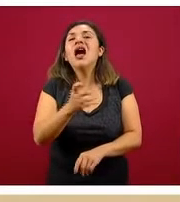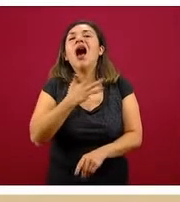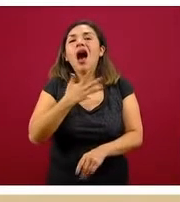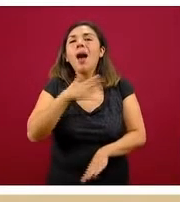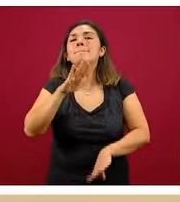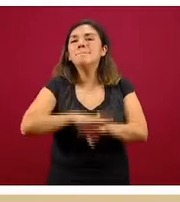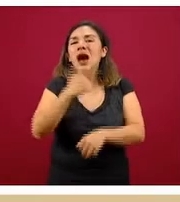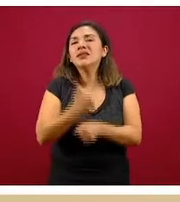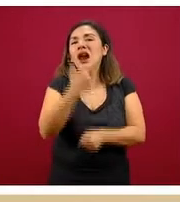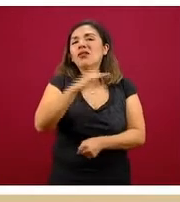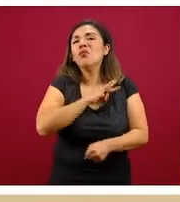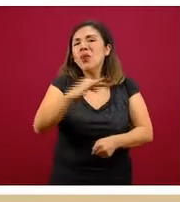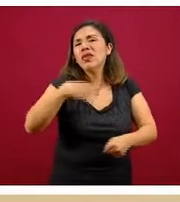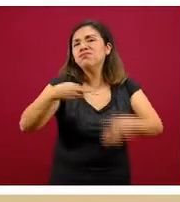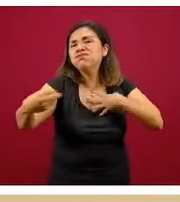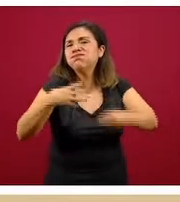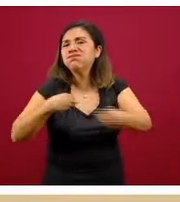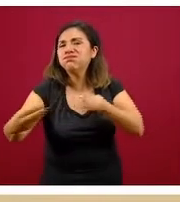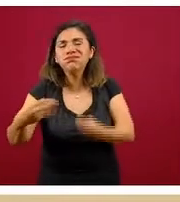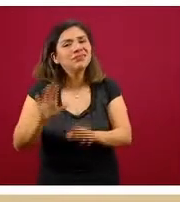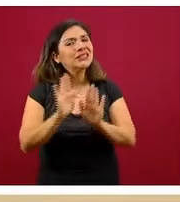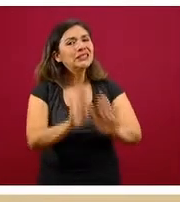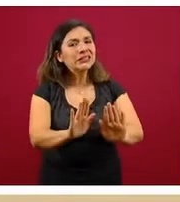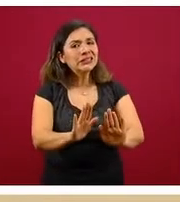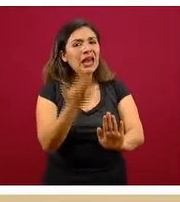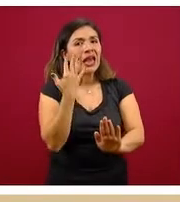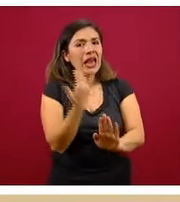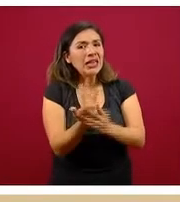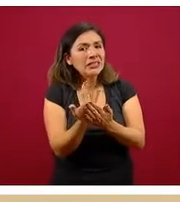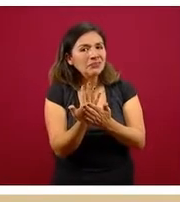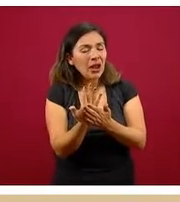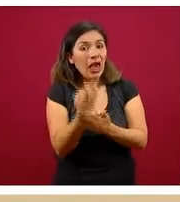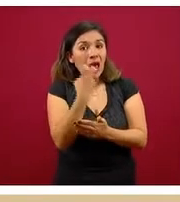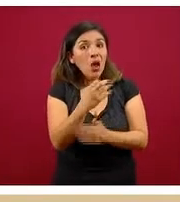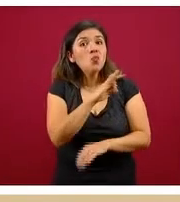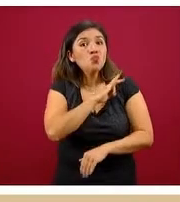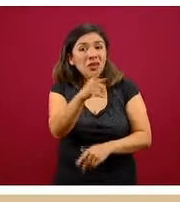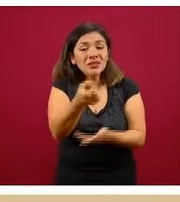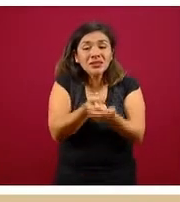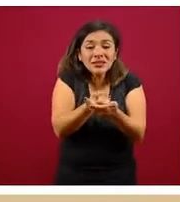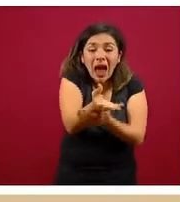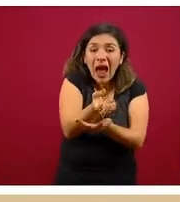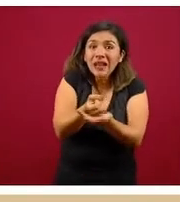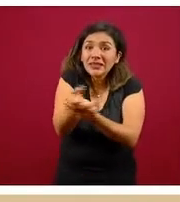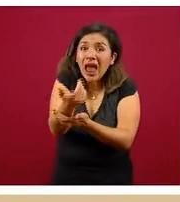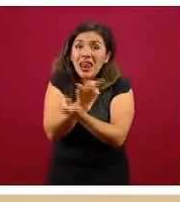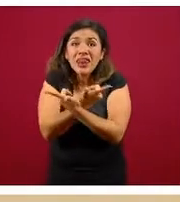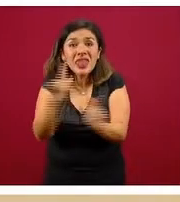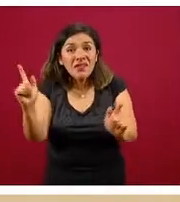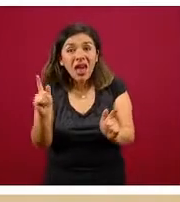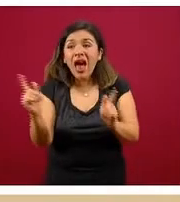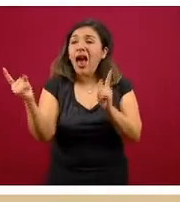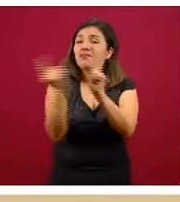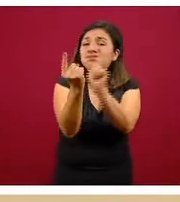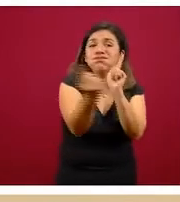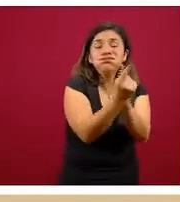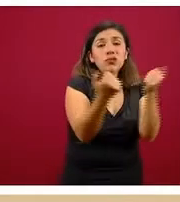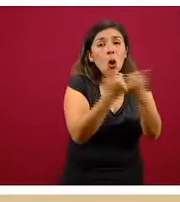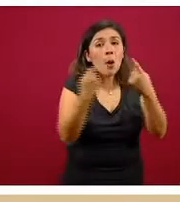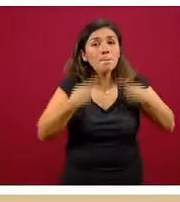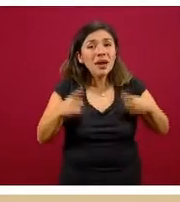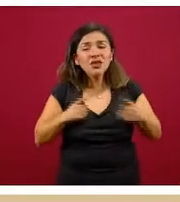precisamente generan un riesgo máximo para contagiarse. O sea, la probabilidad de salir,